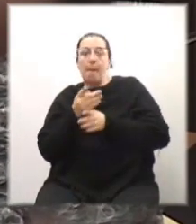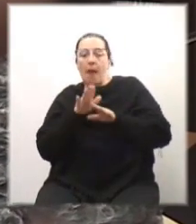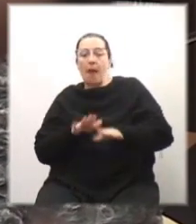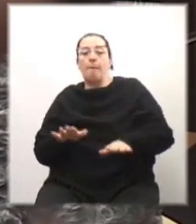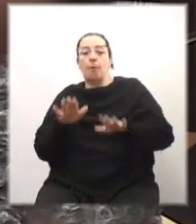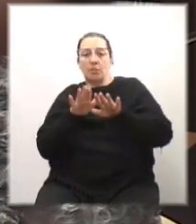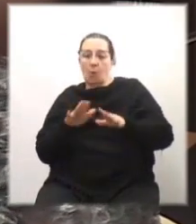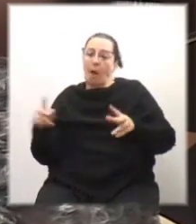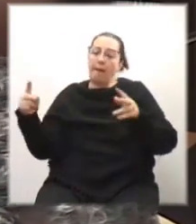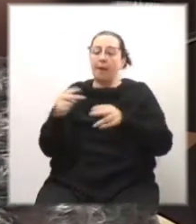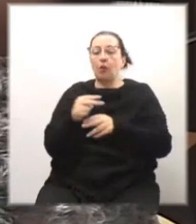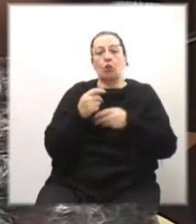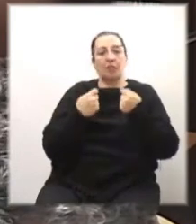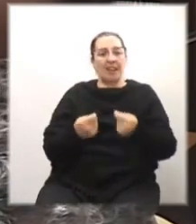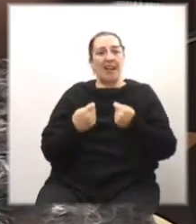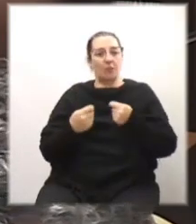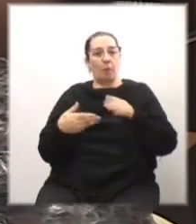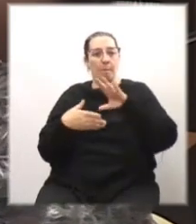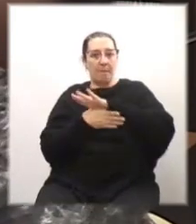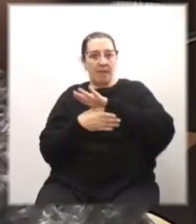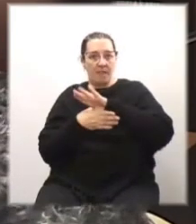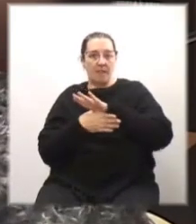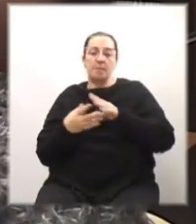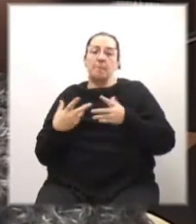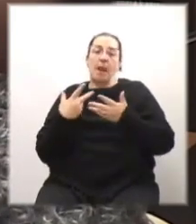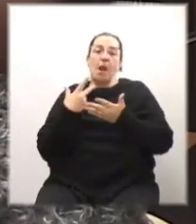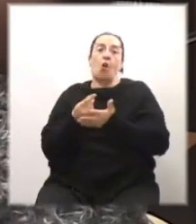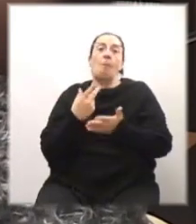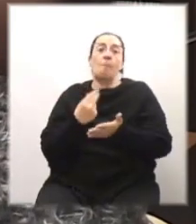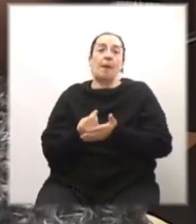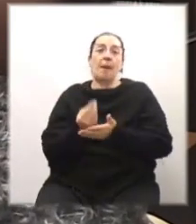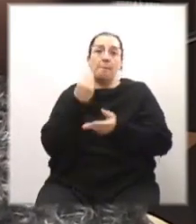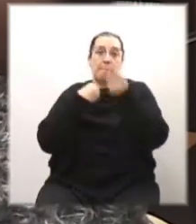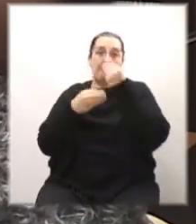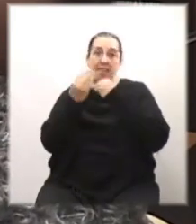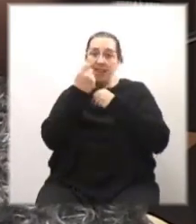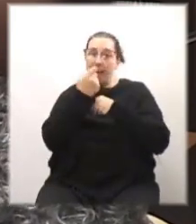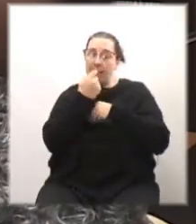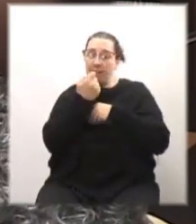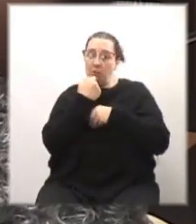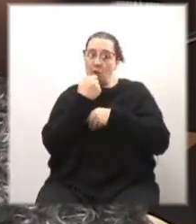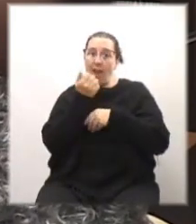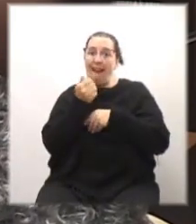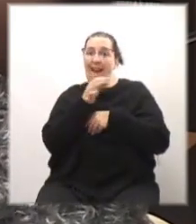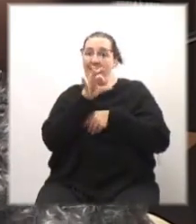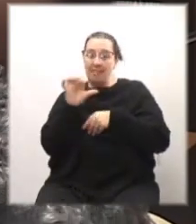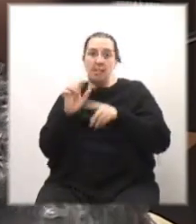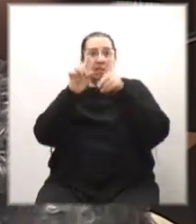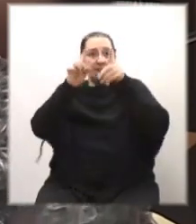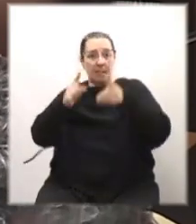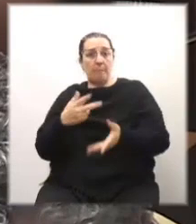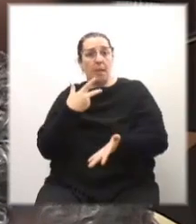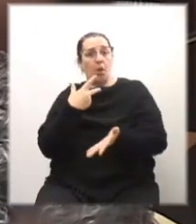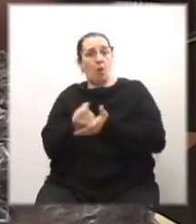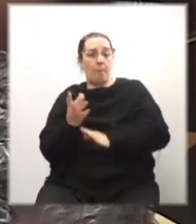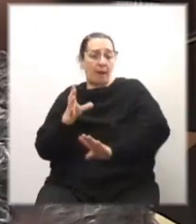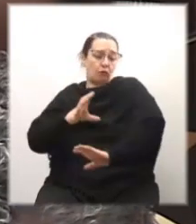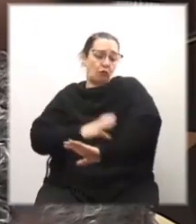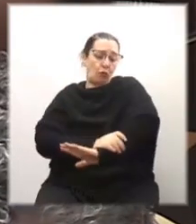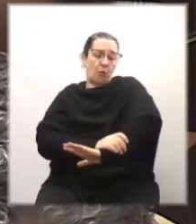en el MIDES, para comprar medicamentos en ACE y hasta para la compra de trovilleras en el Ministerio del